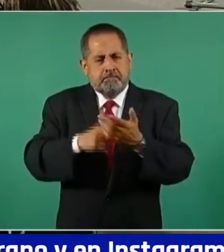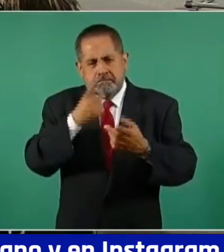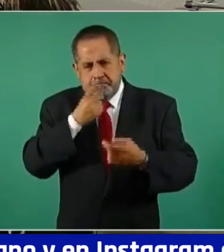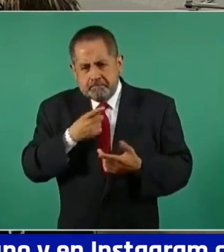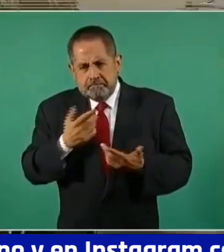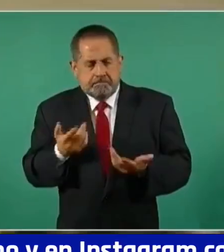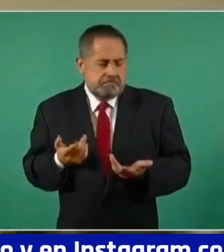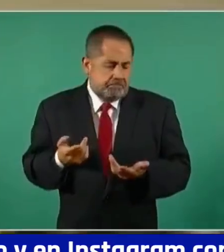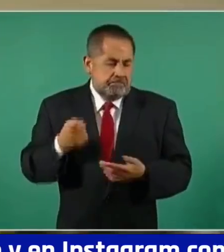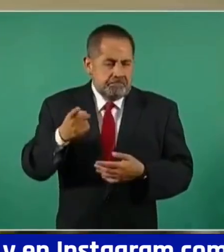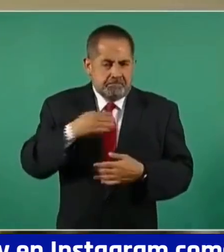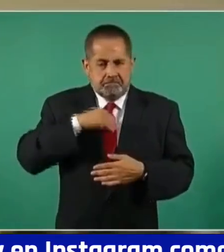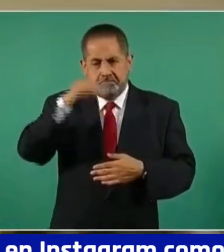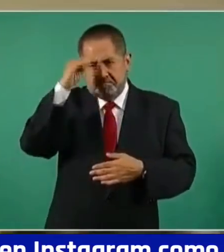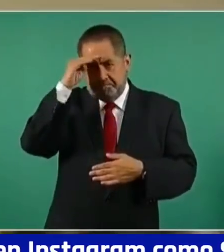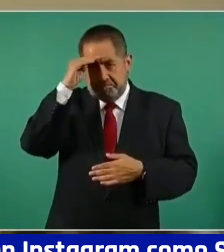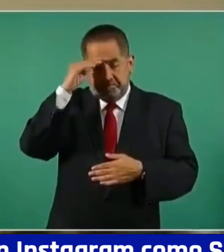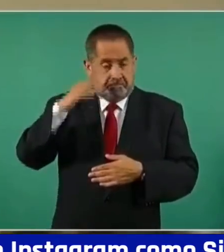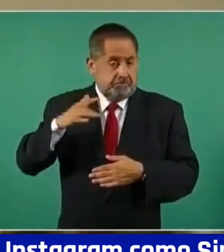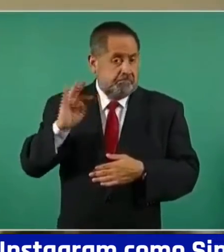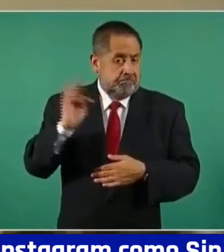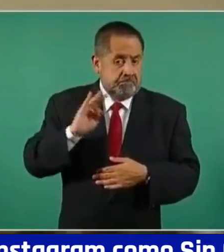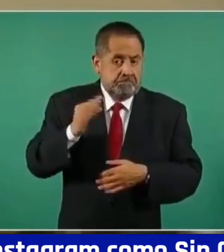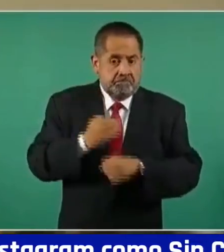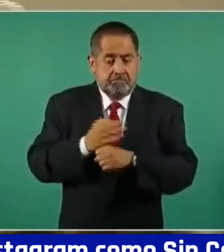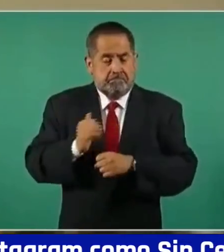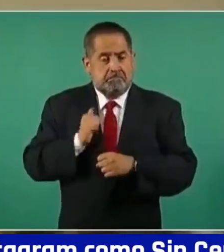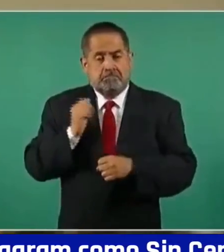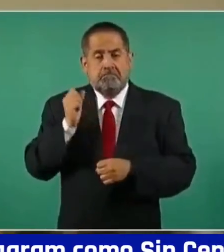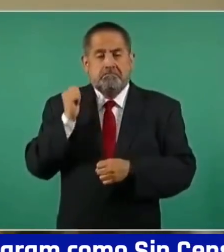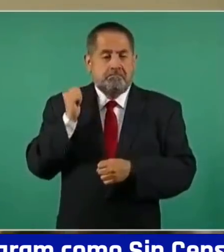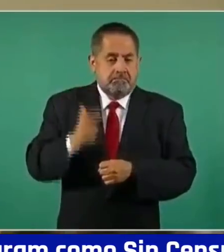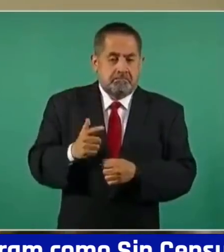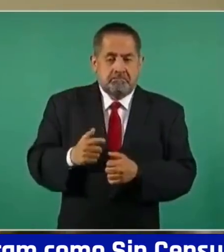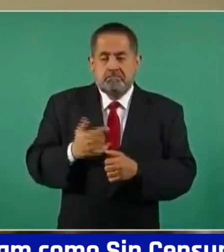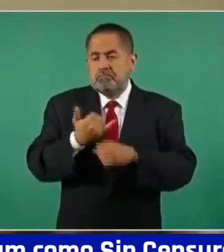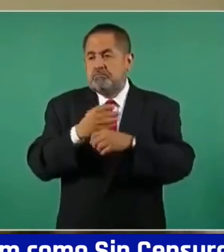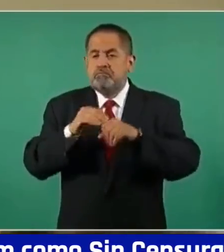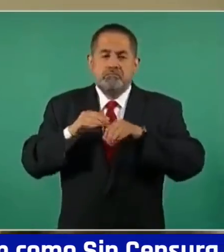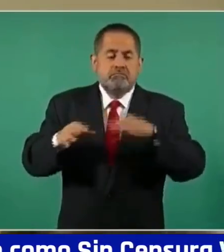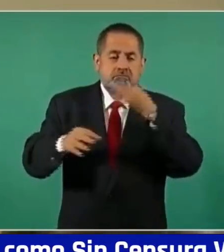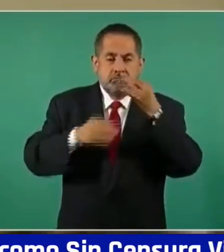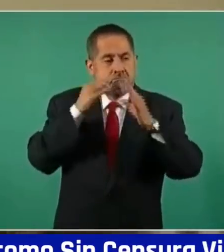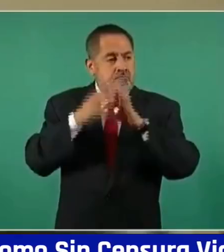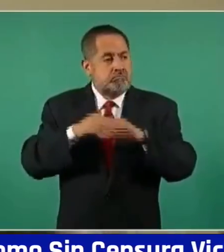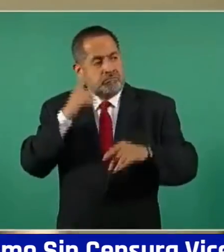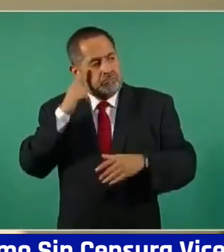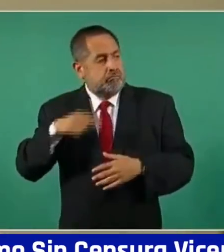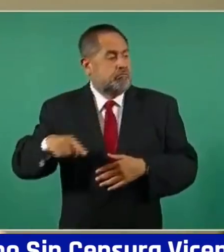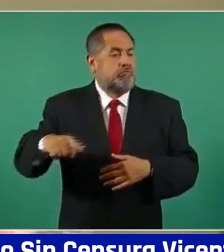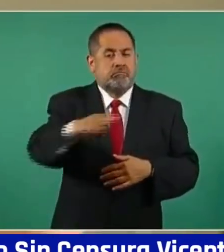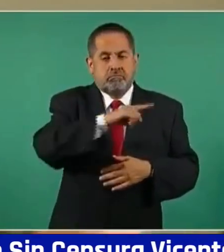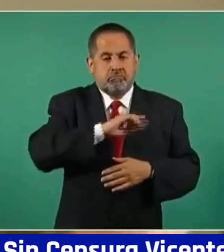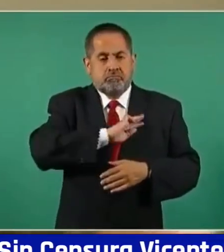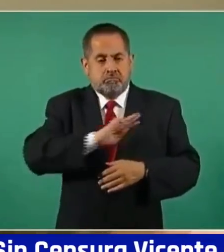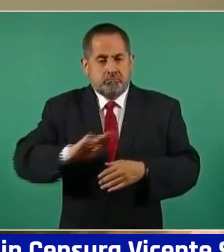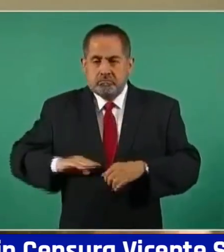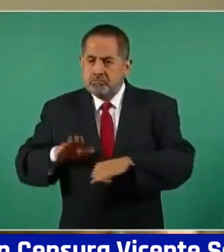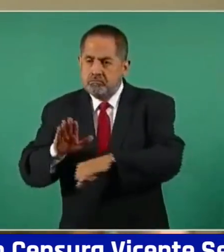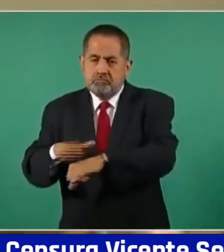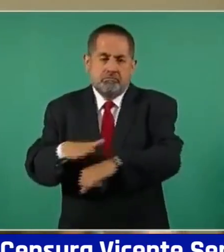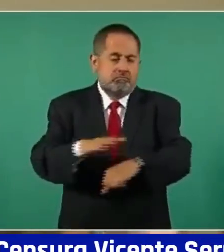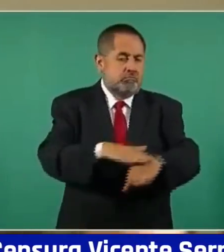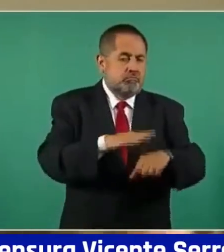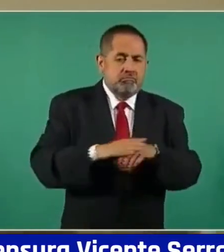considera oportuno pues enviar esta información a los municipios para que se haga algo